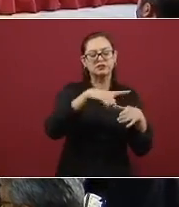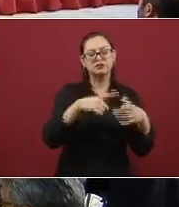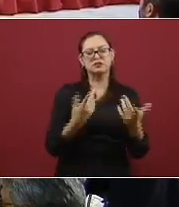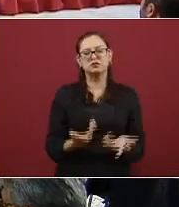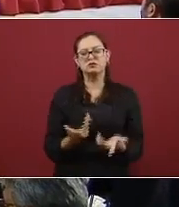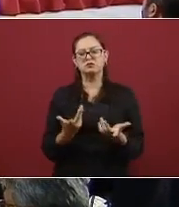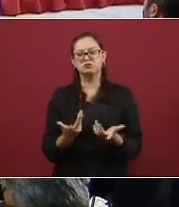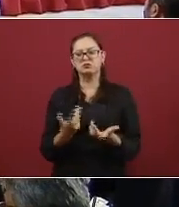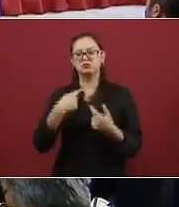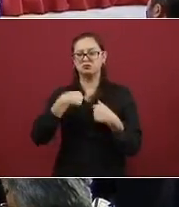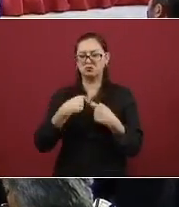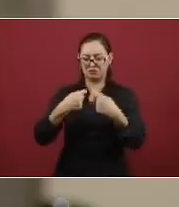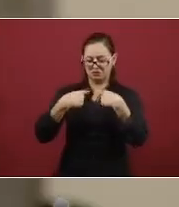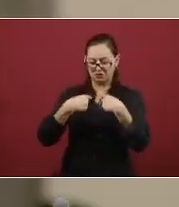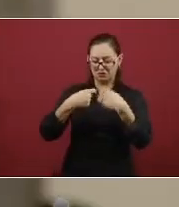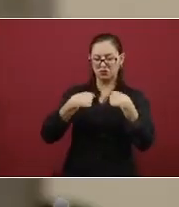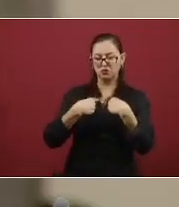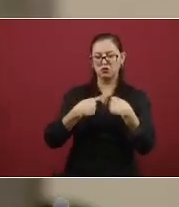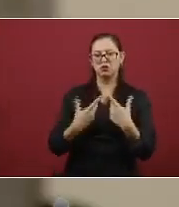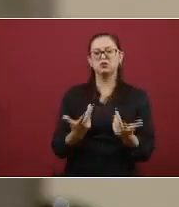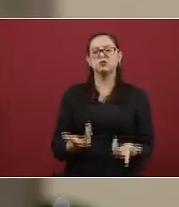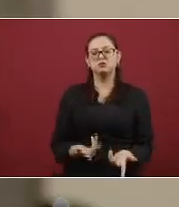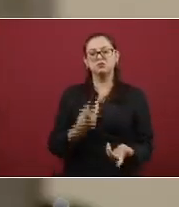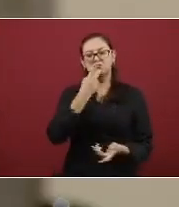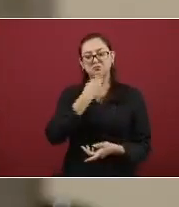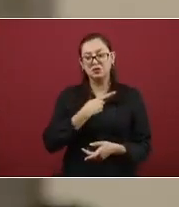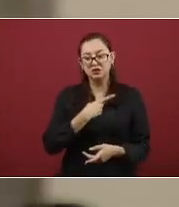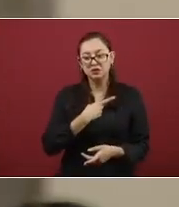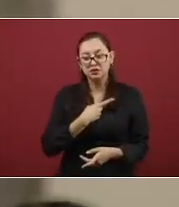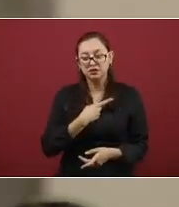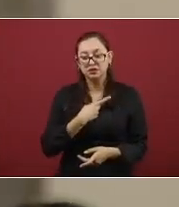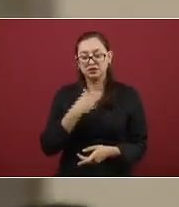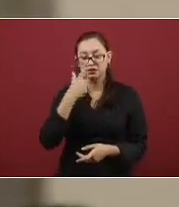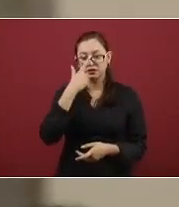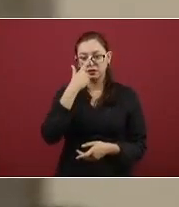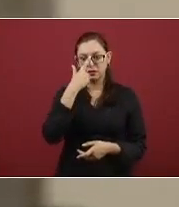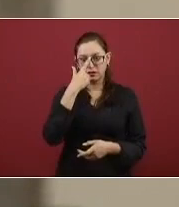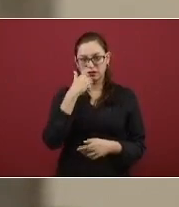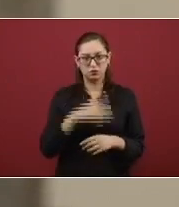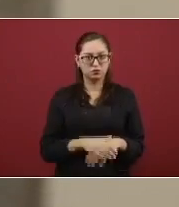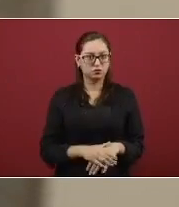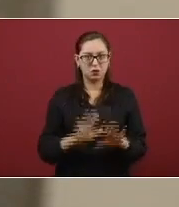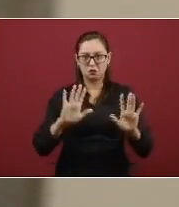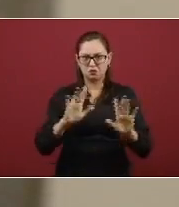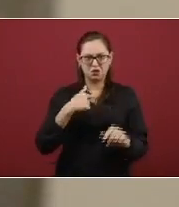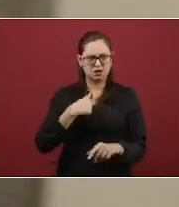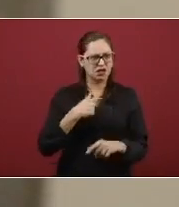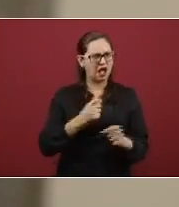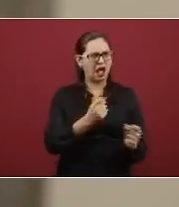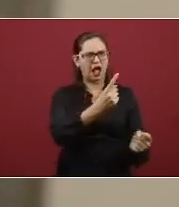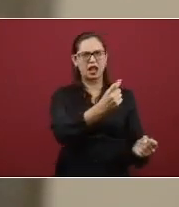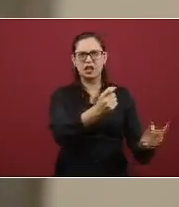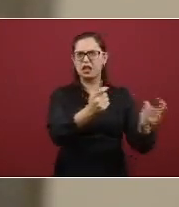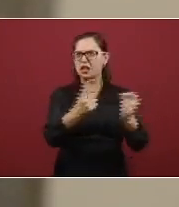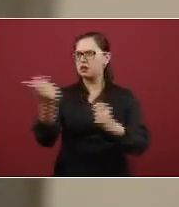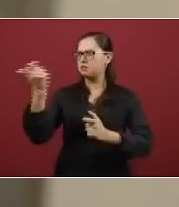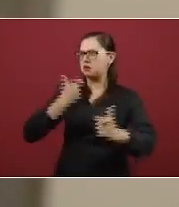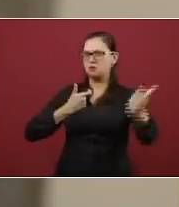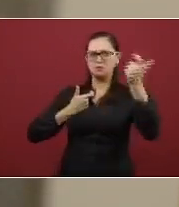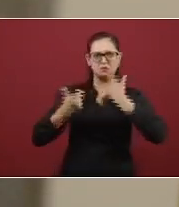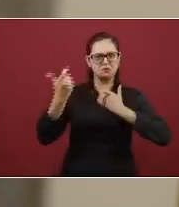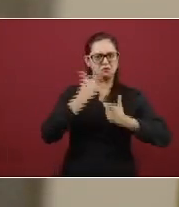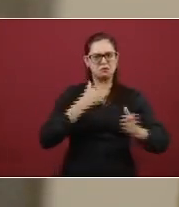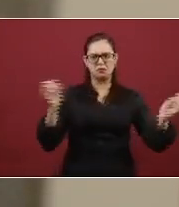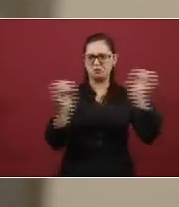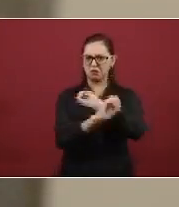consideran ya mí a mí lo personal me lo dicen yo nunca he recibido un peso de nadie y vengo aquí con la cara en alto a decírselo